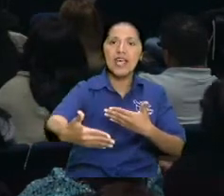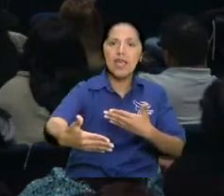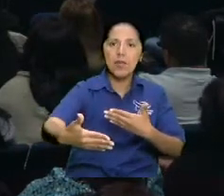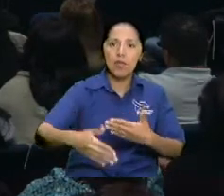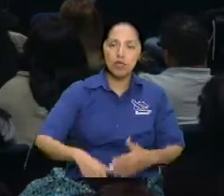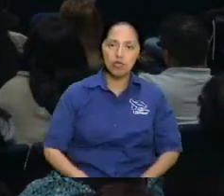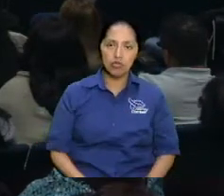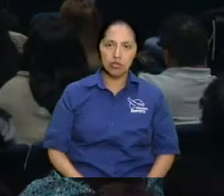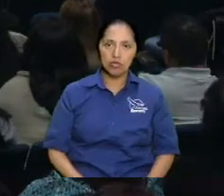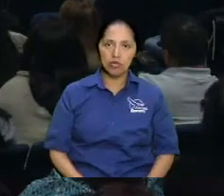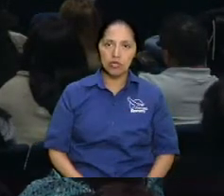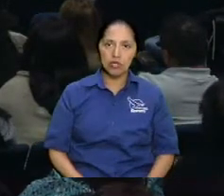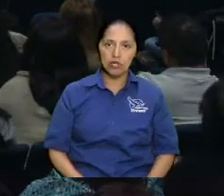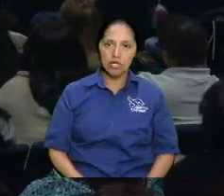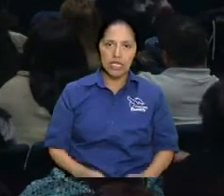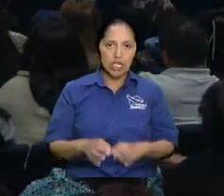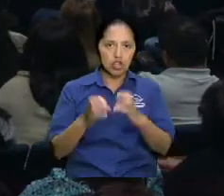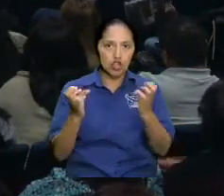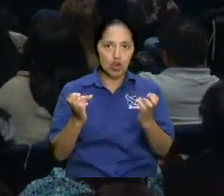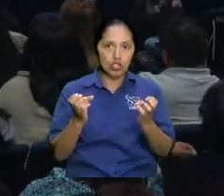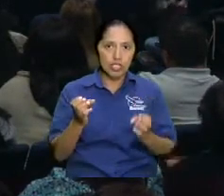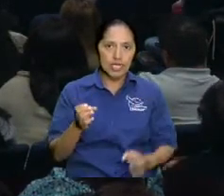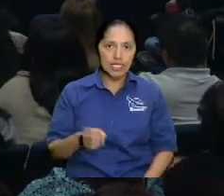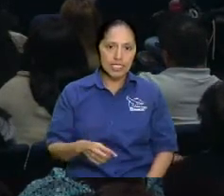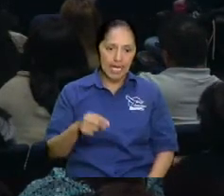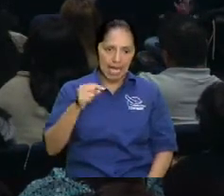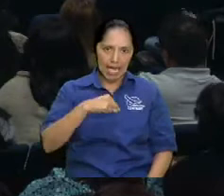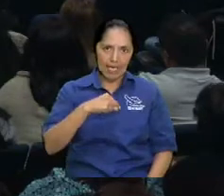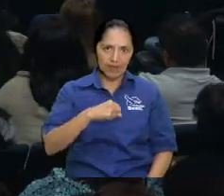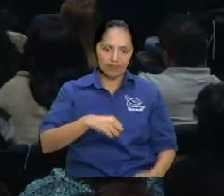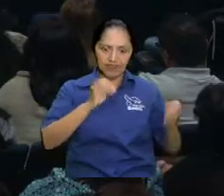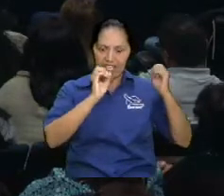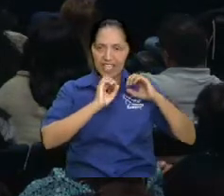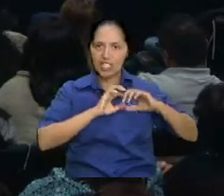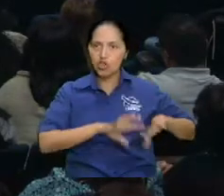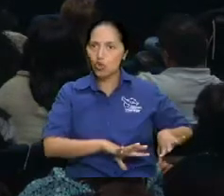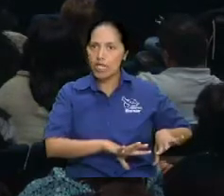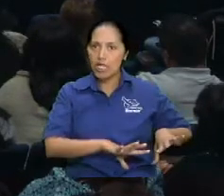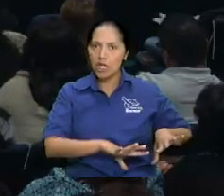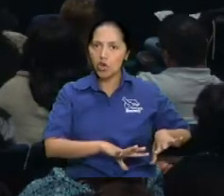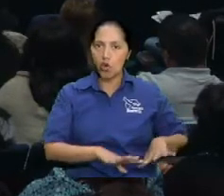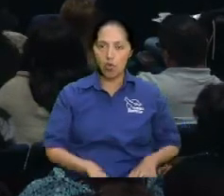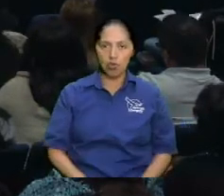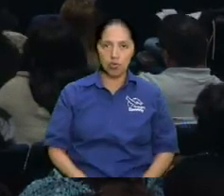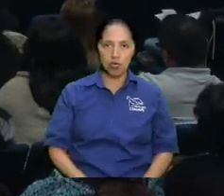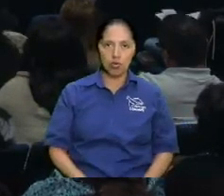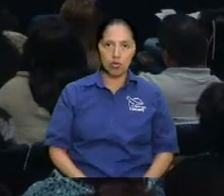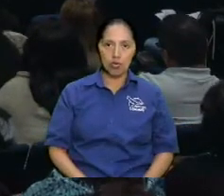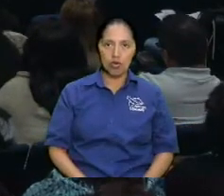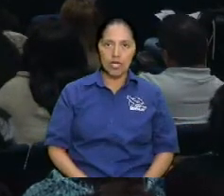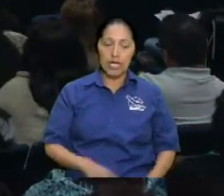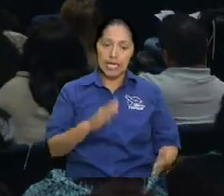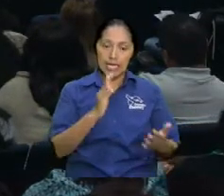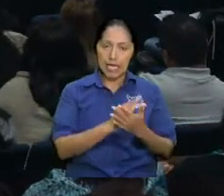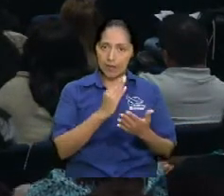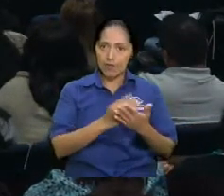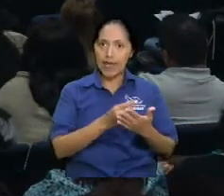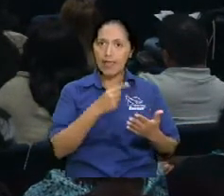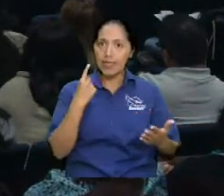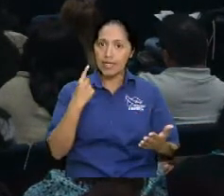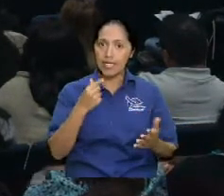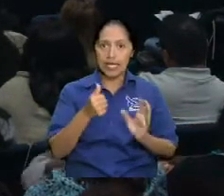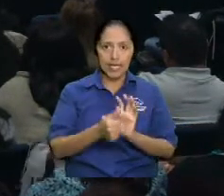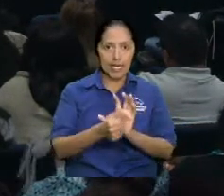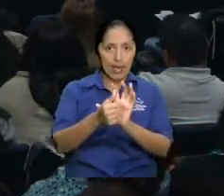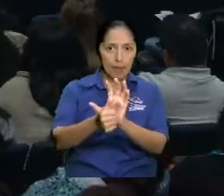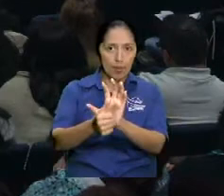quiera eso. Claro que entendemos que hay periodos. El apóstol Pedro le dijo a aquel hombre que iba,